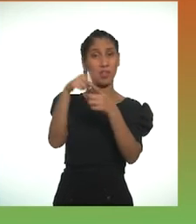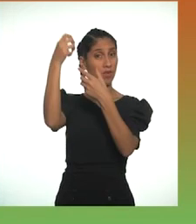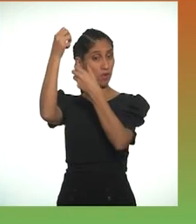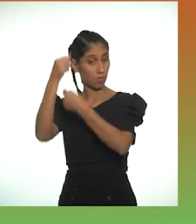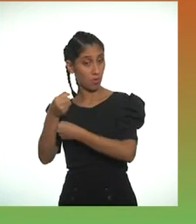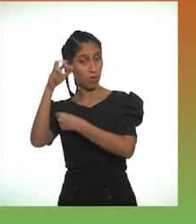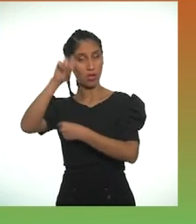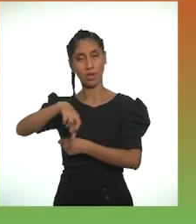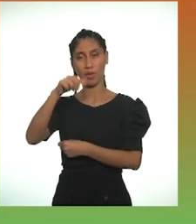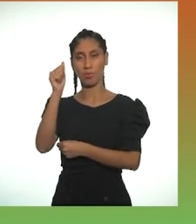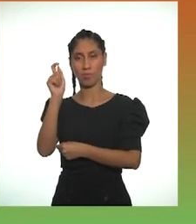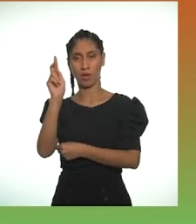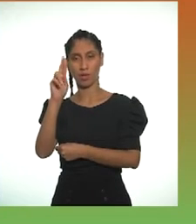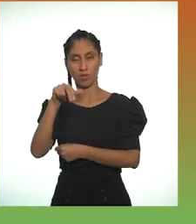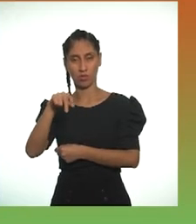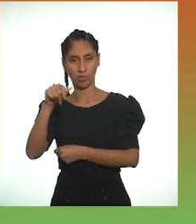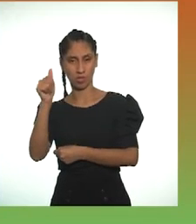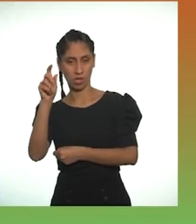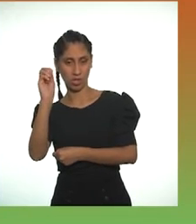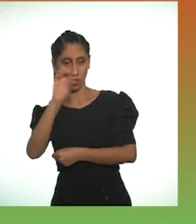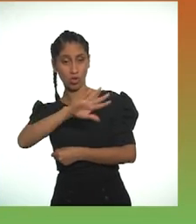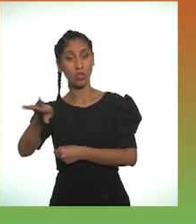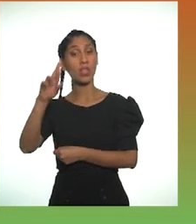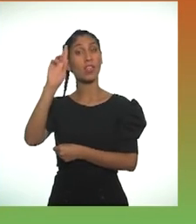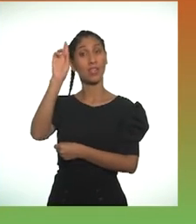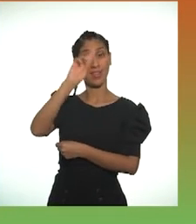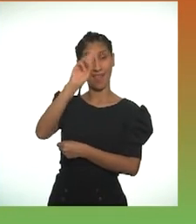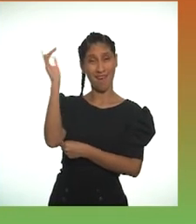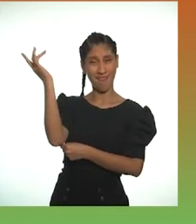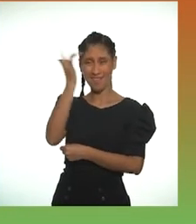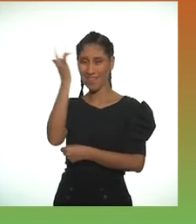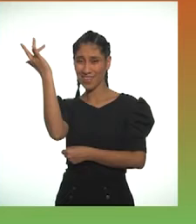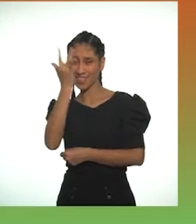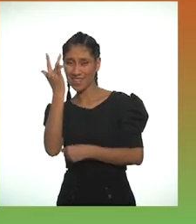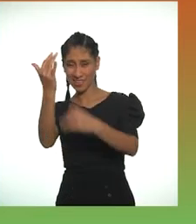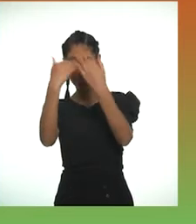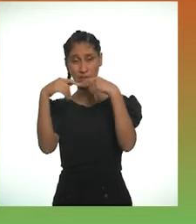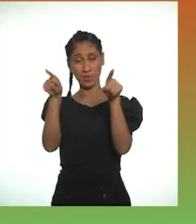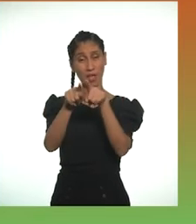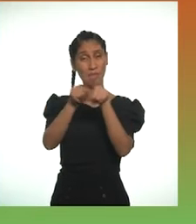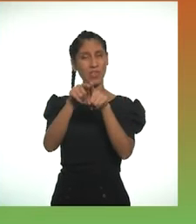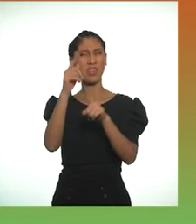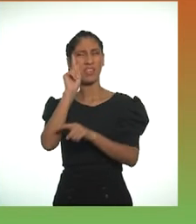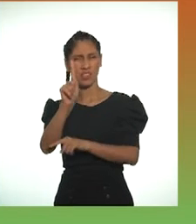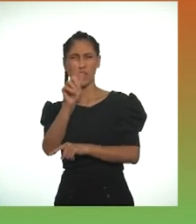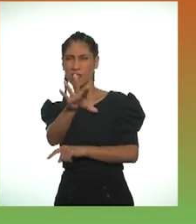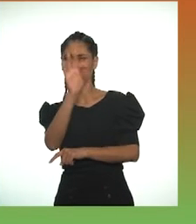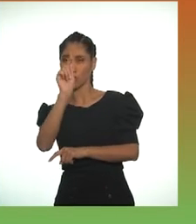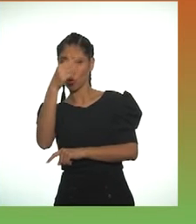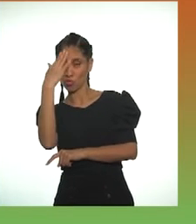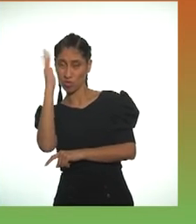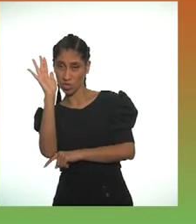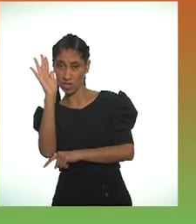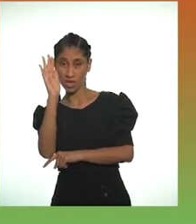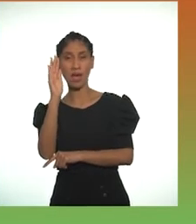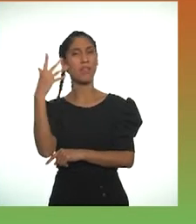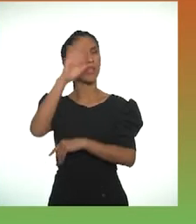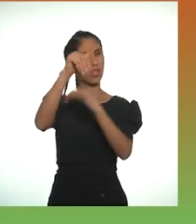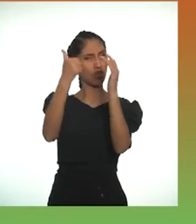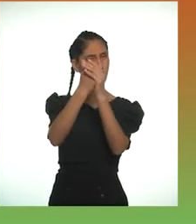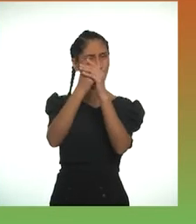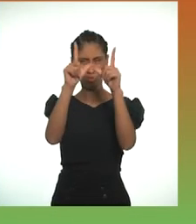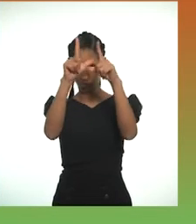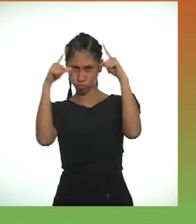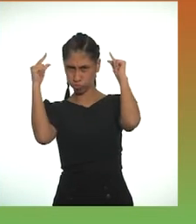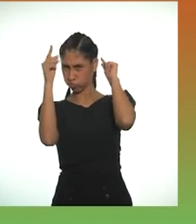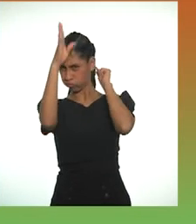de la Raza Indígena. Se estableció el Día del Indio y se organizaron